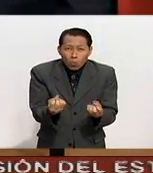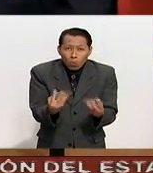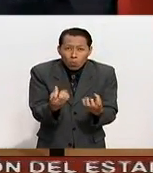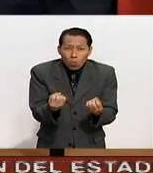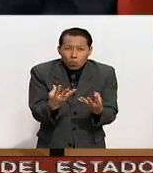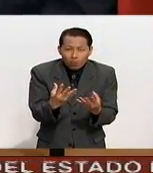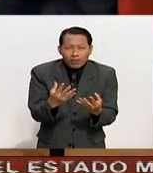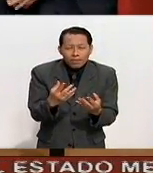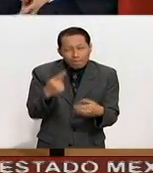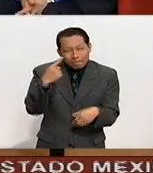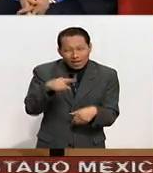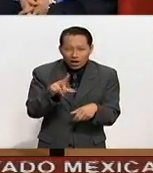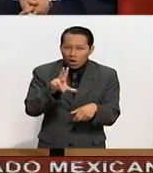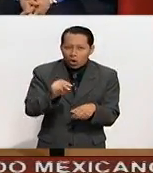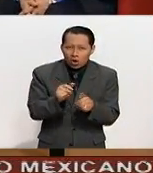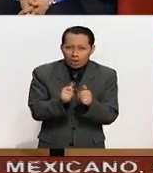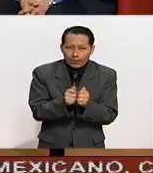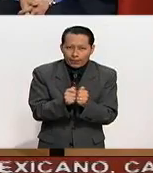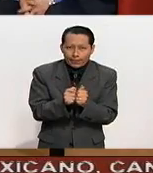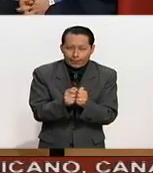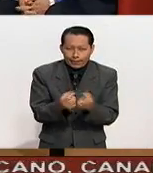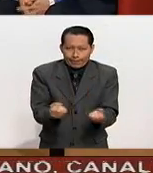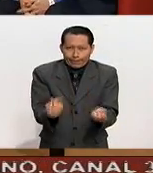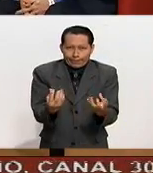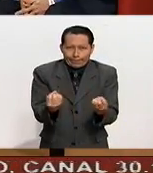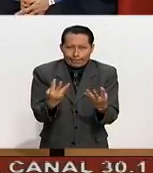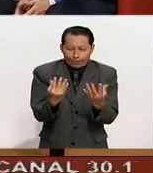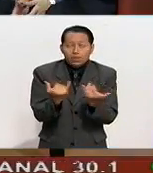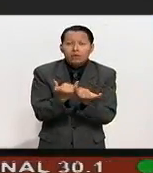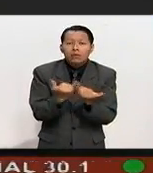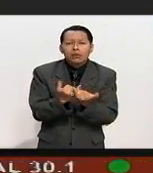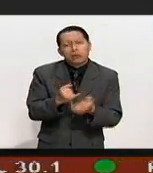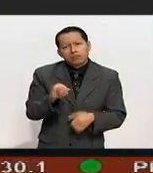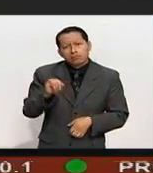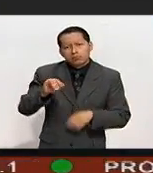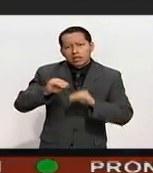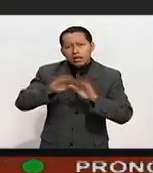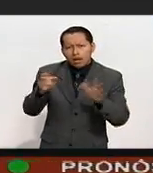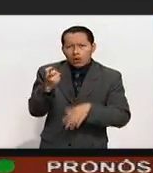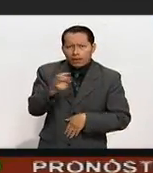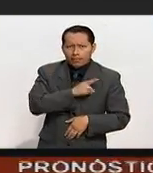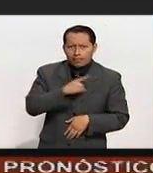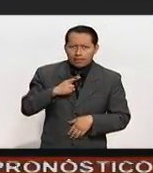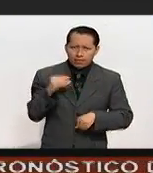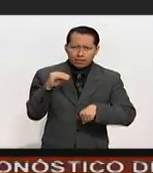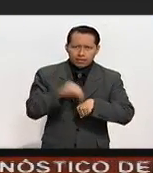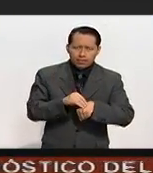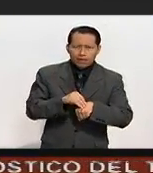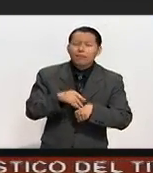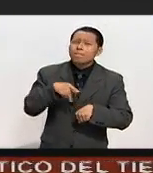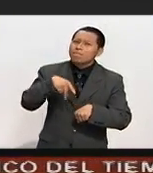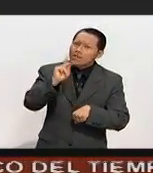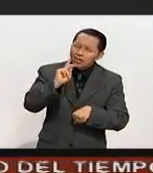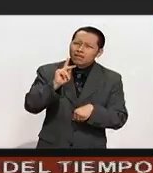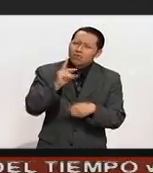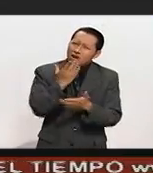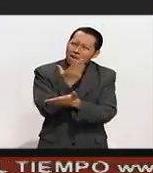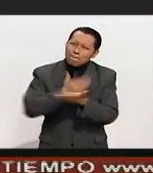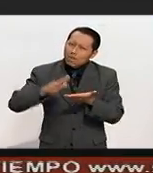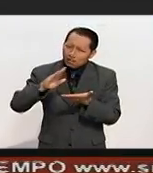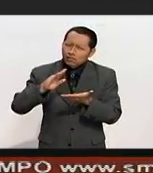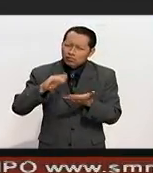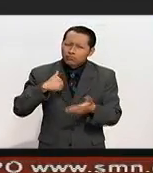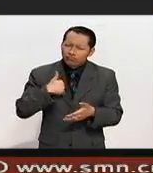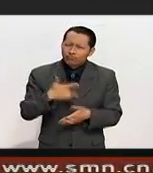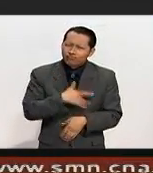alerta, ¿no? Claro, y fíjate que esto debería ya de empezar a ocurrir, pero más allá de en lo físico, yo creo que tenemos que entrar a lo